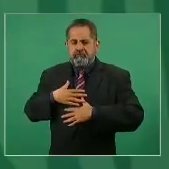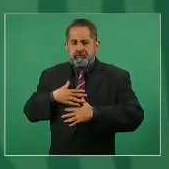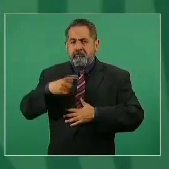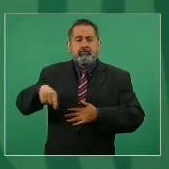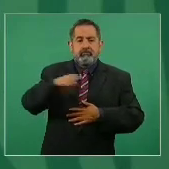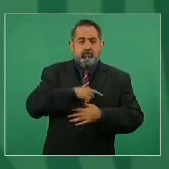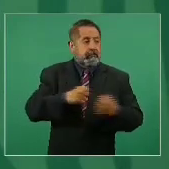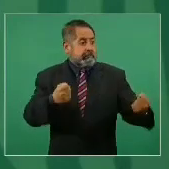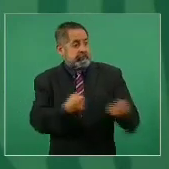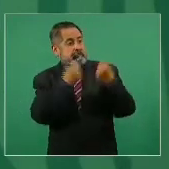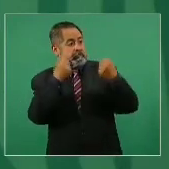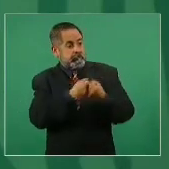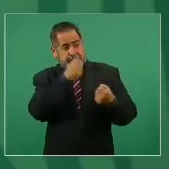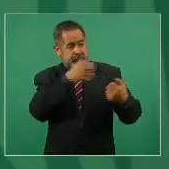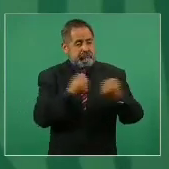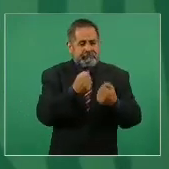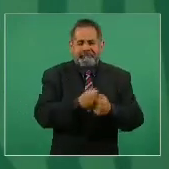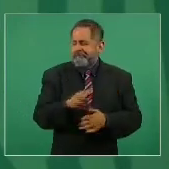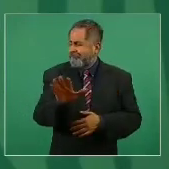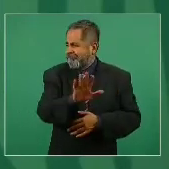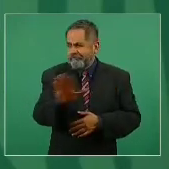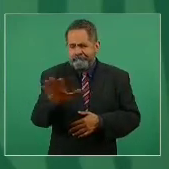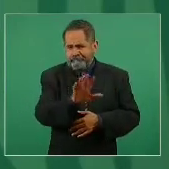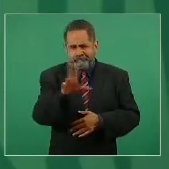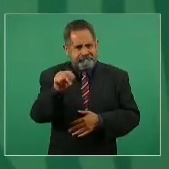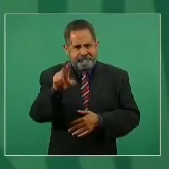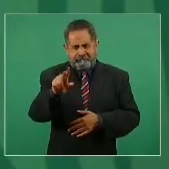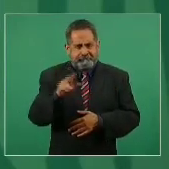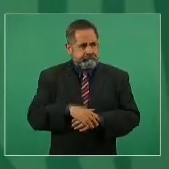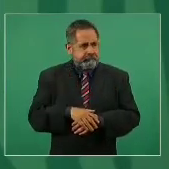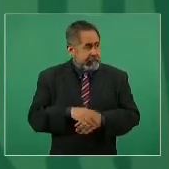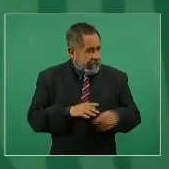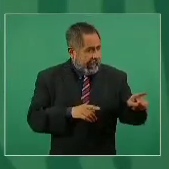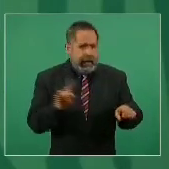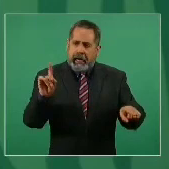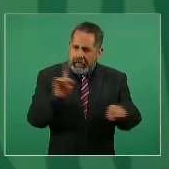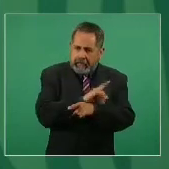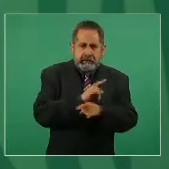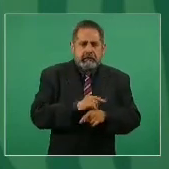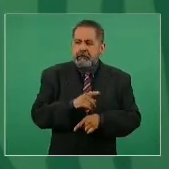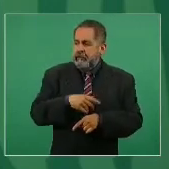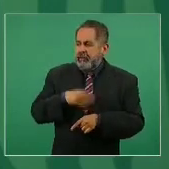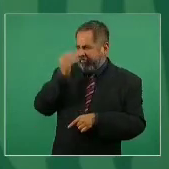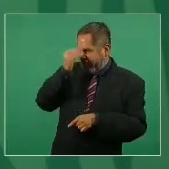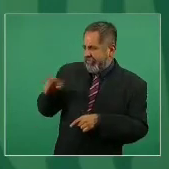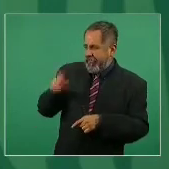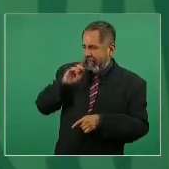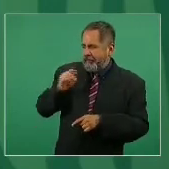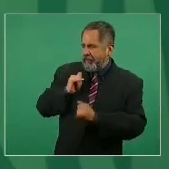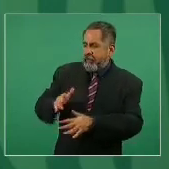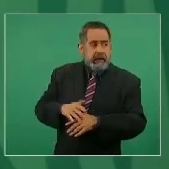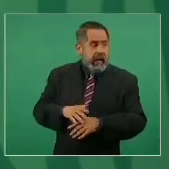Nada de confrontación. No caer en la trampa de la